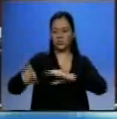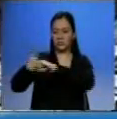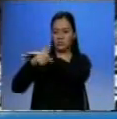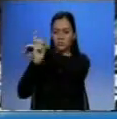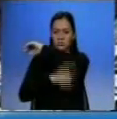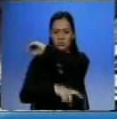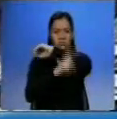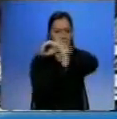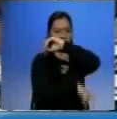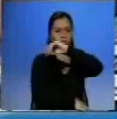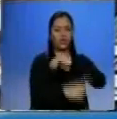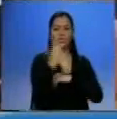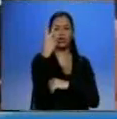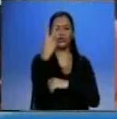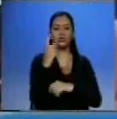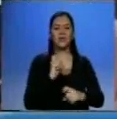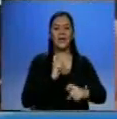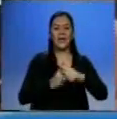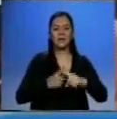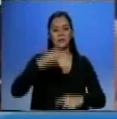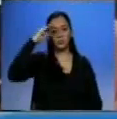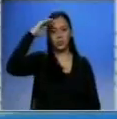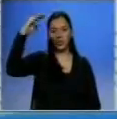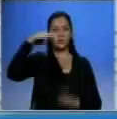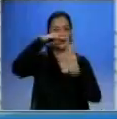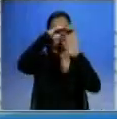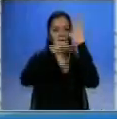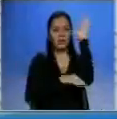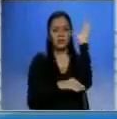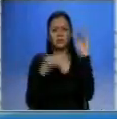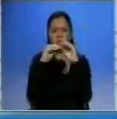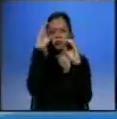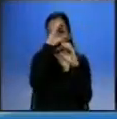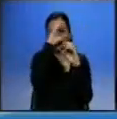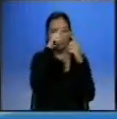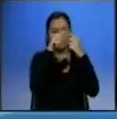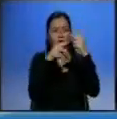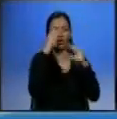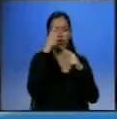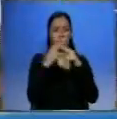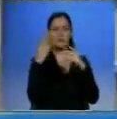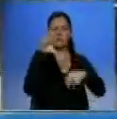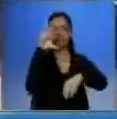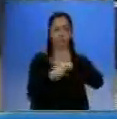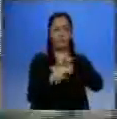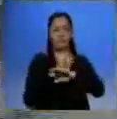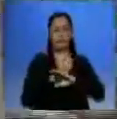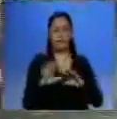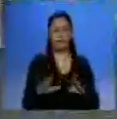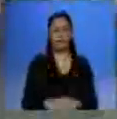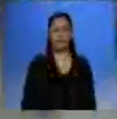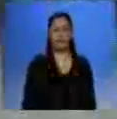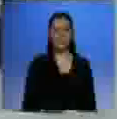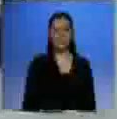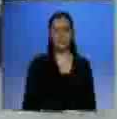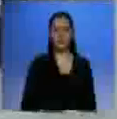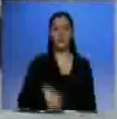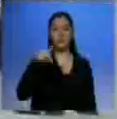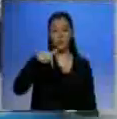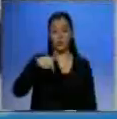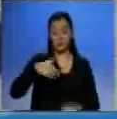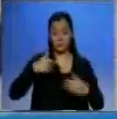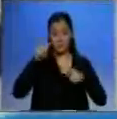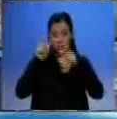ex policías que figuraban en la lista de los más buscados y que este año fueron capturados. Los ex uniformados